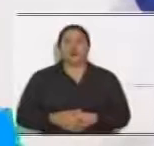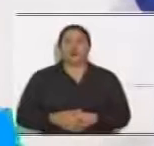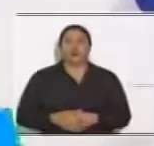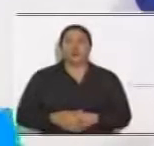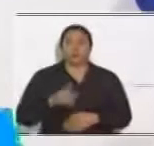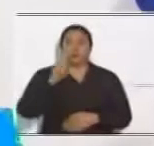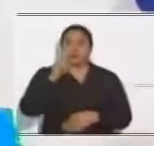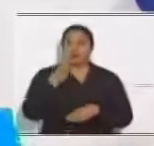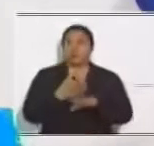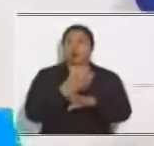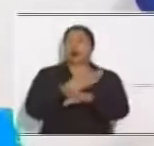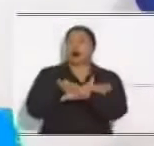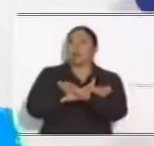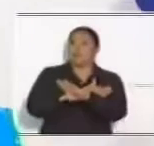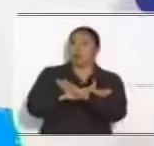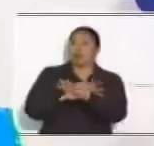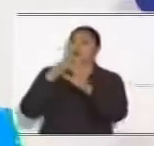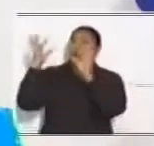Antes de que hubiera triángulo,